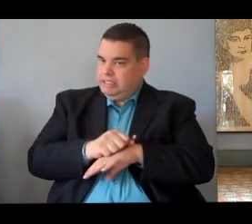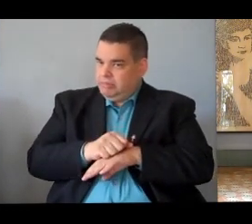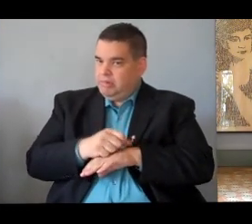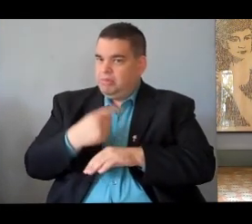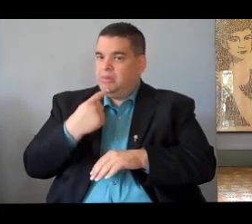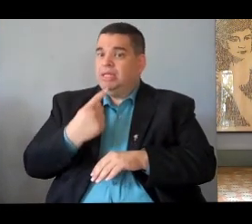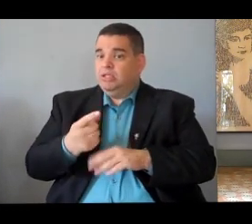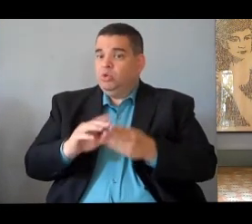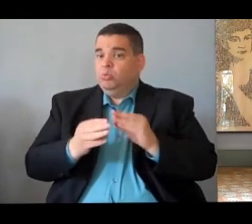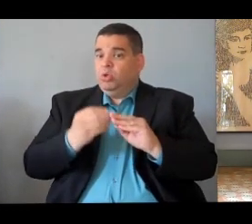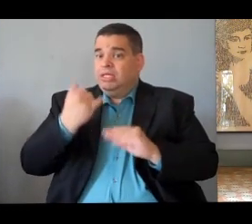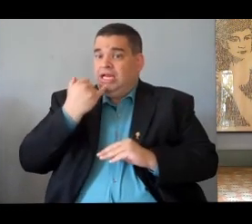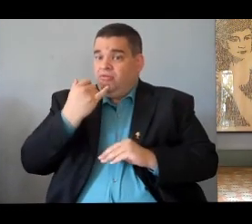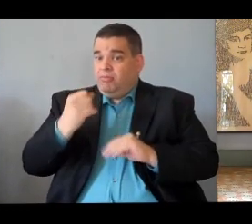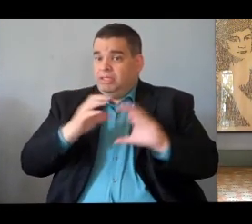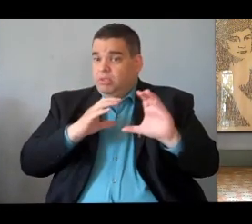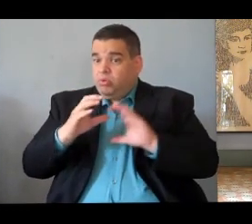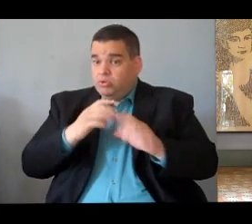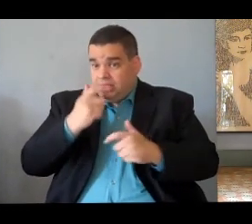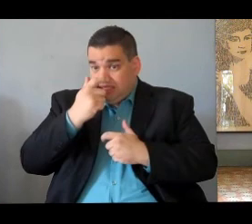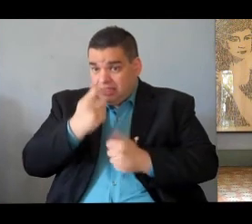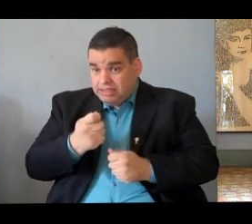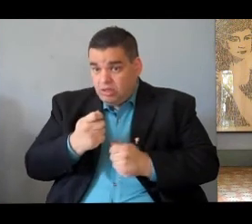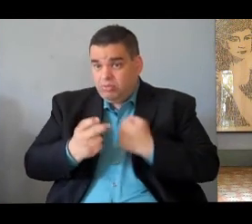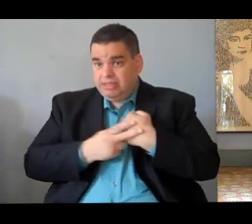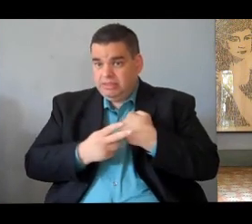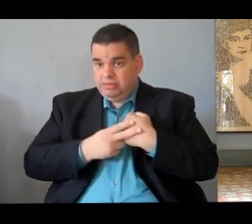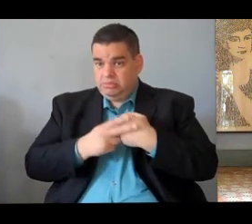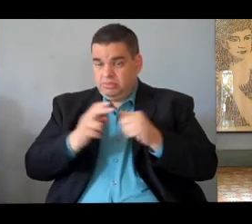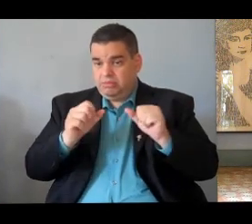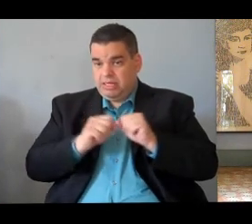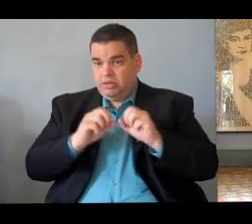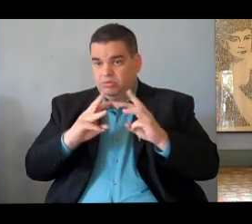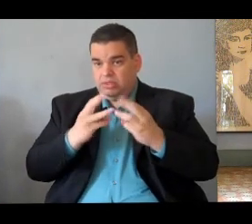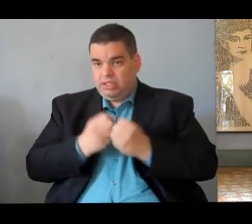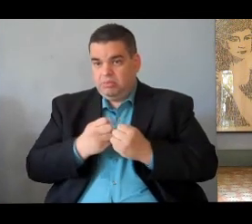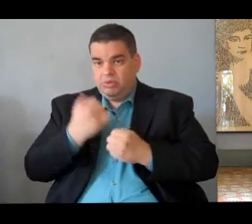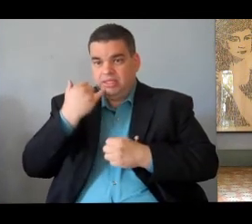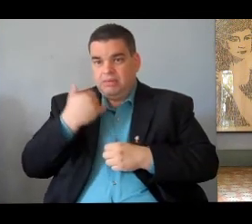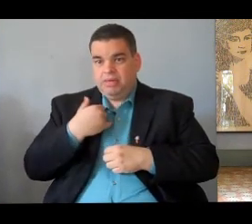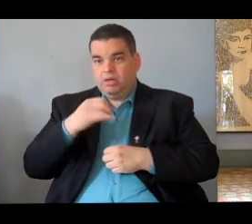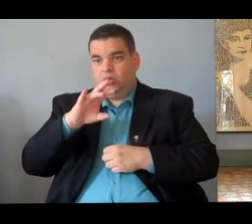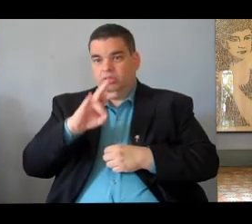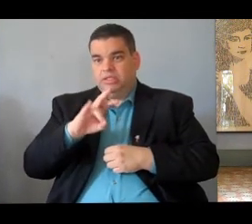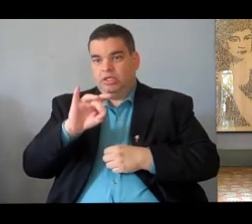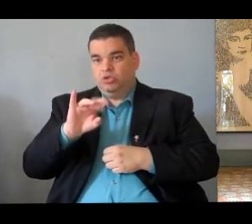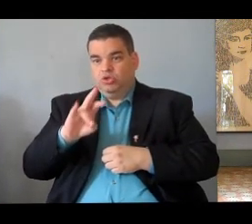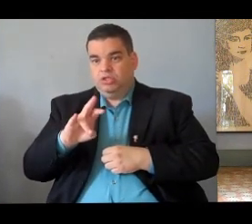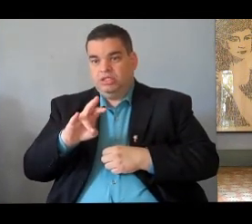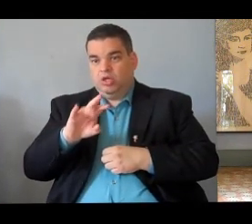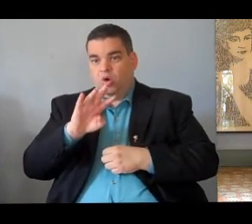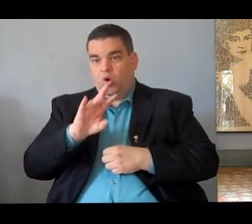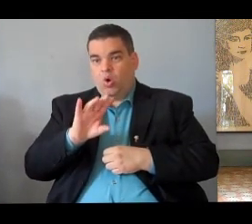los números para sí, si están interesados para reservar los espacios para los talleres, pueden llamarnos al